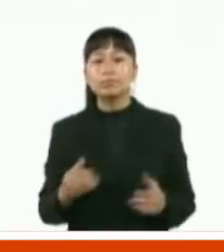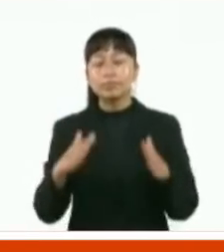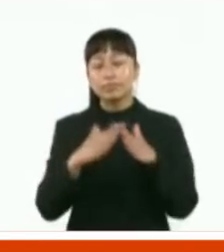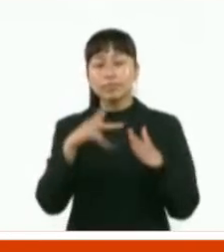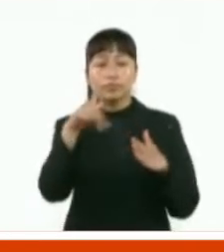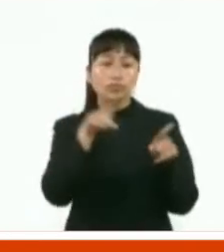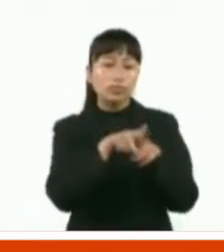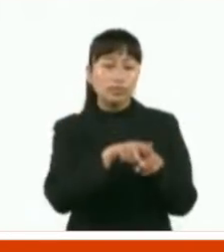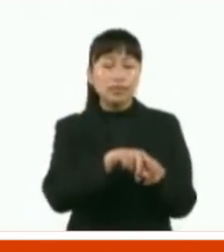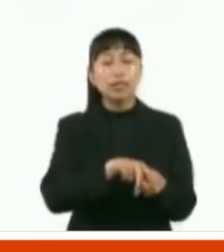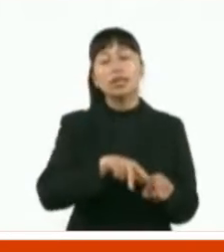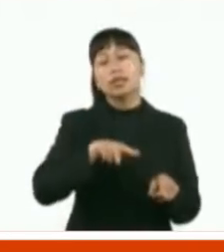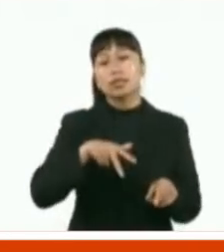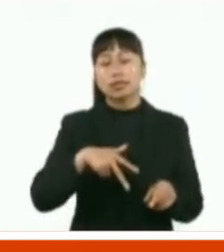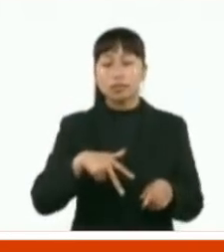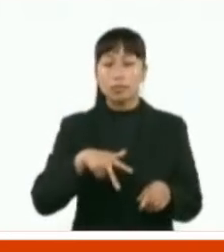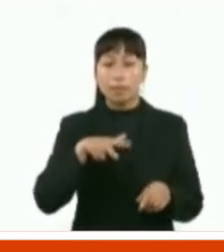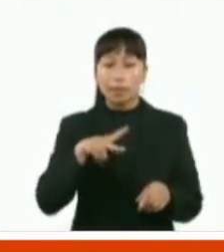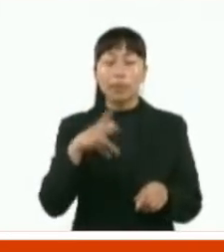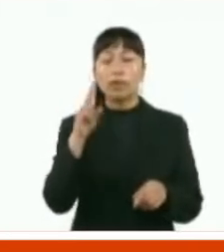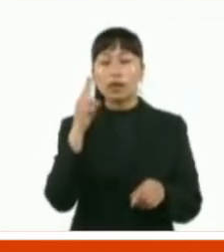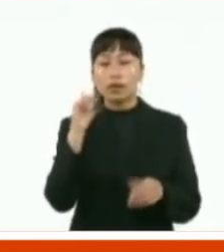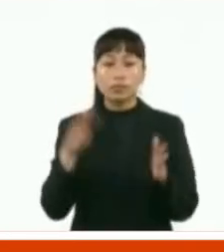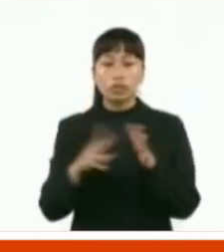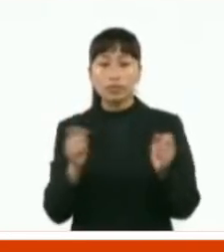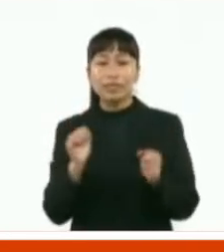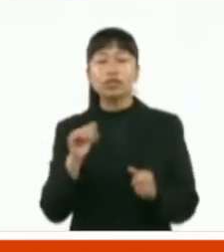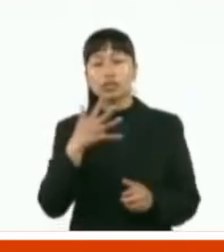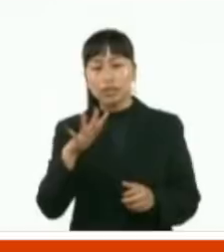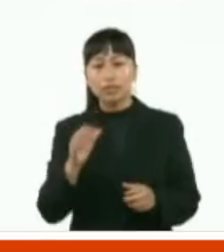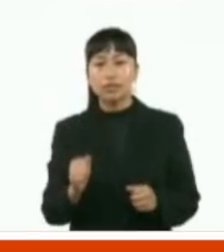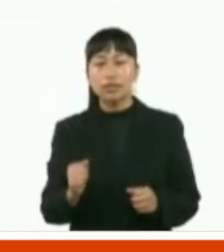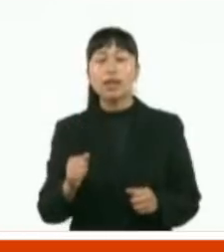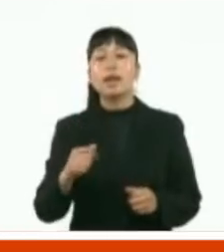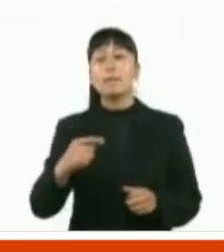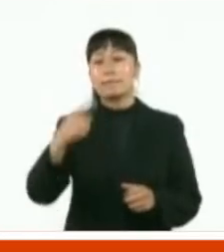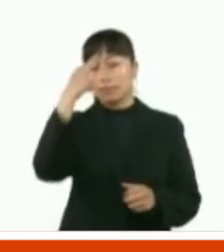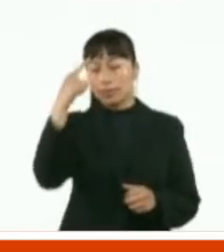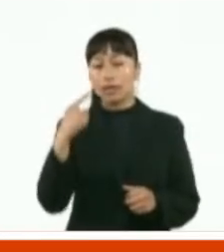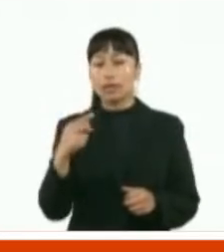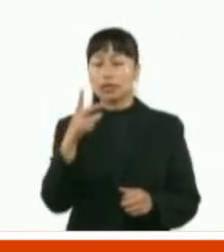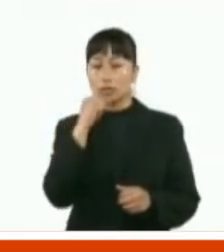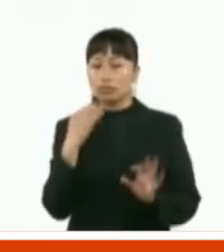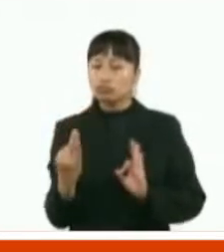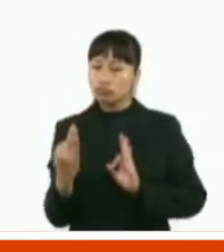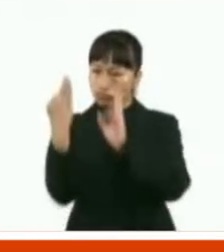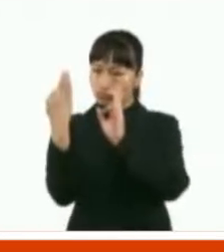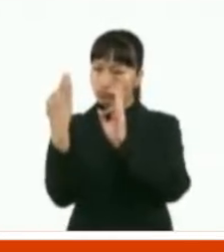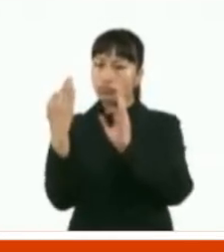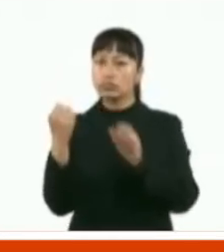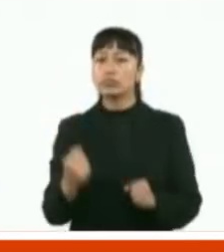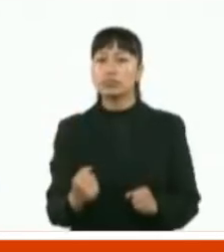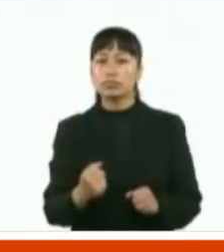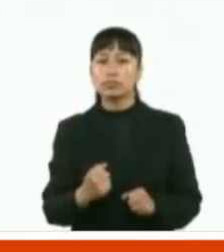sus hermanos el 18 de noviembre de 1910 para enfrentar a la policía estatal y a las